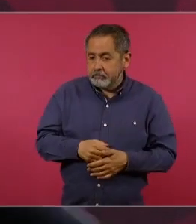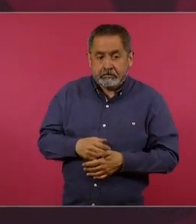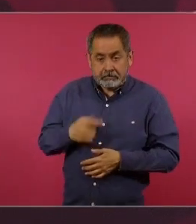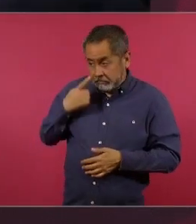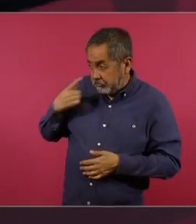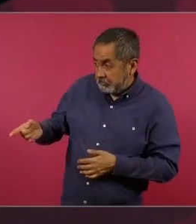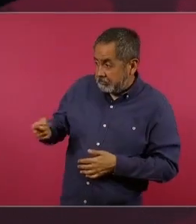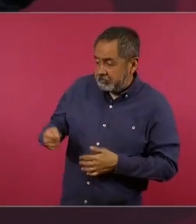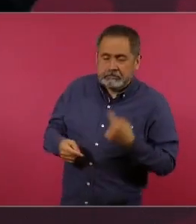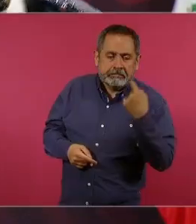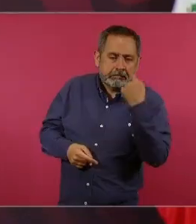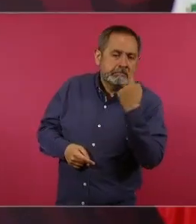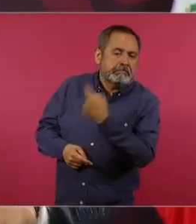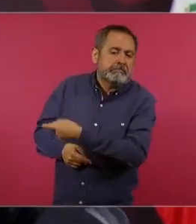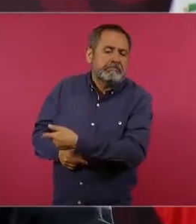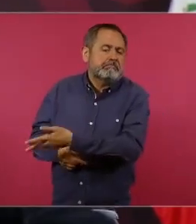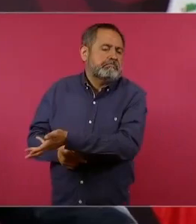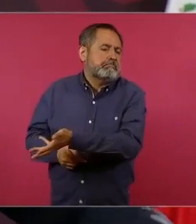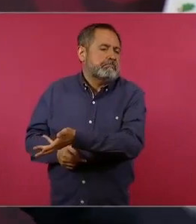empiezan a manejar.